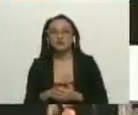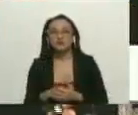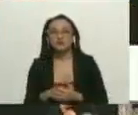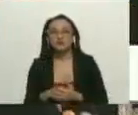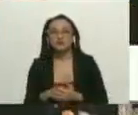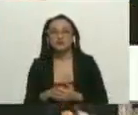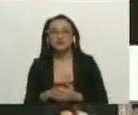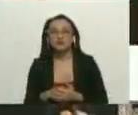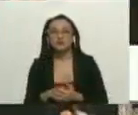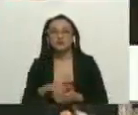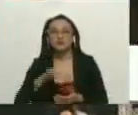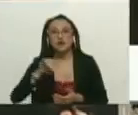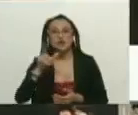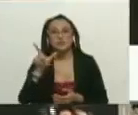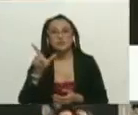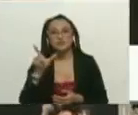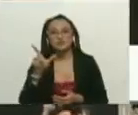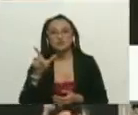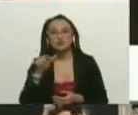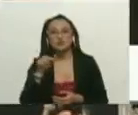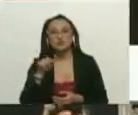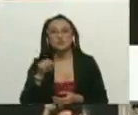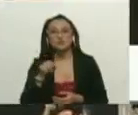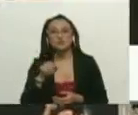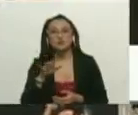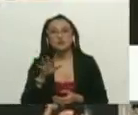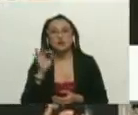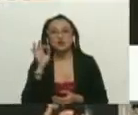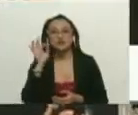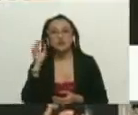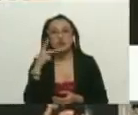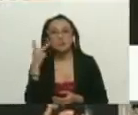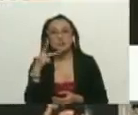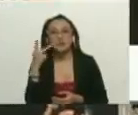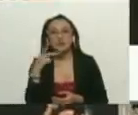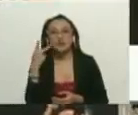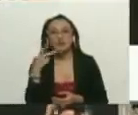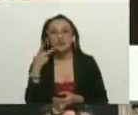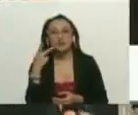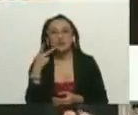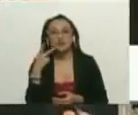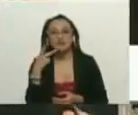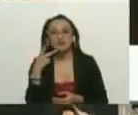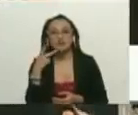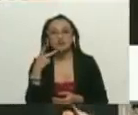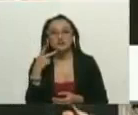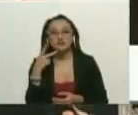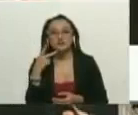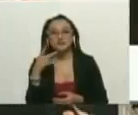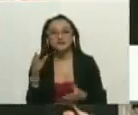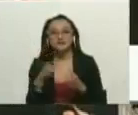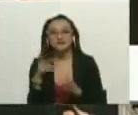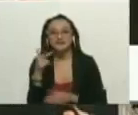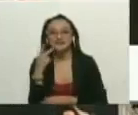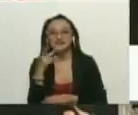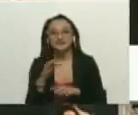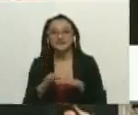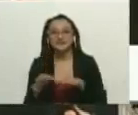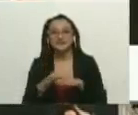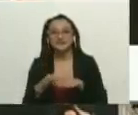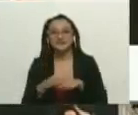estatal de la JPSU, del Consejo Político, de los equipos políticos